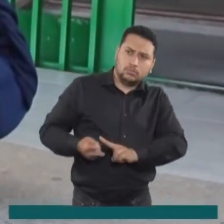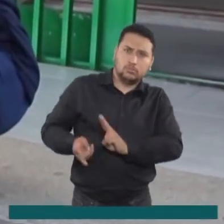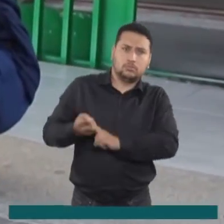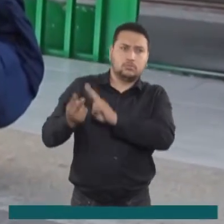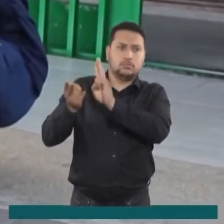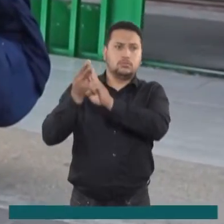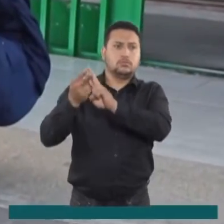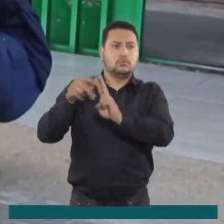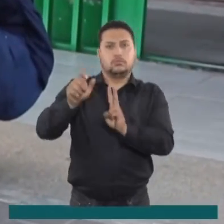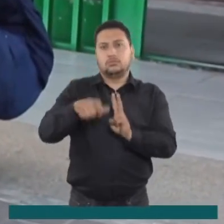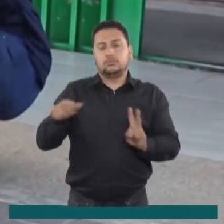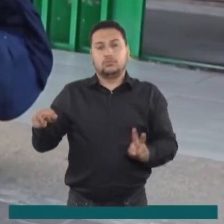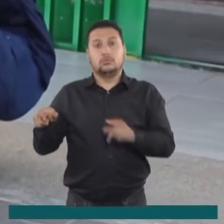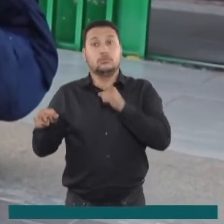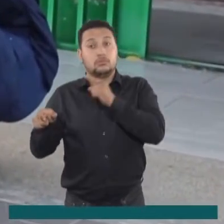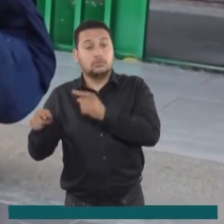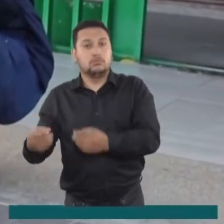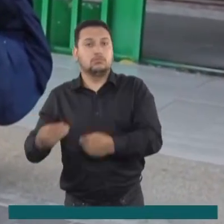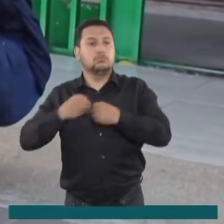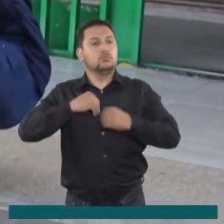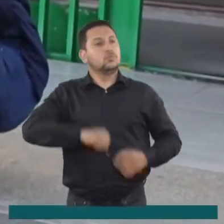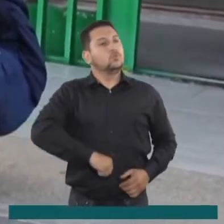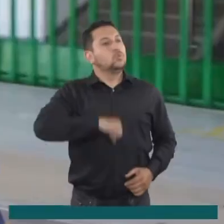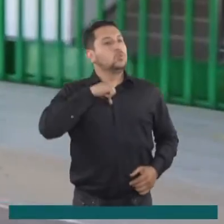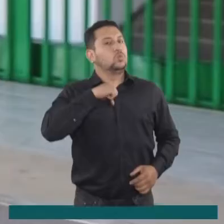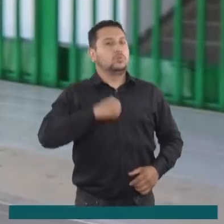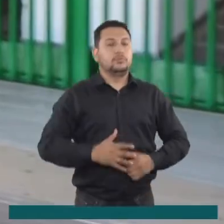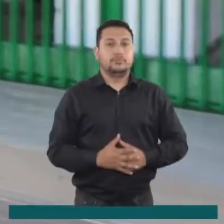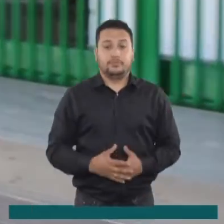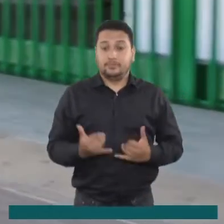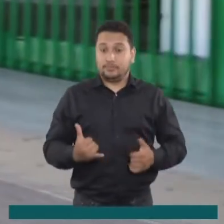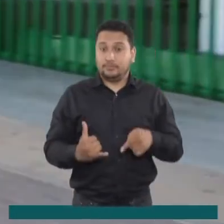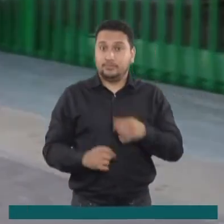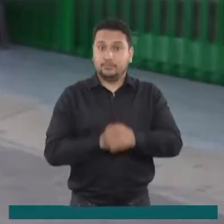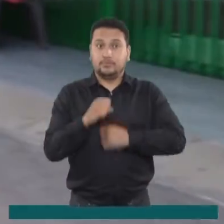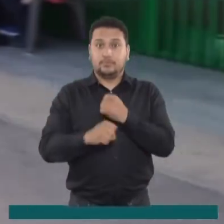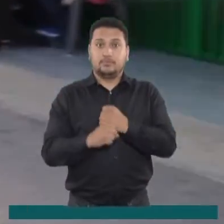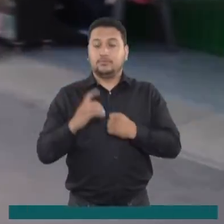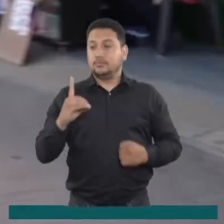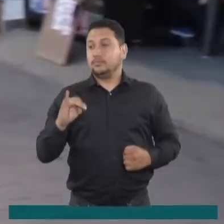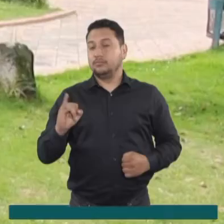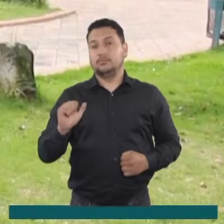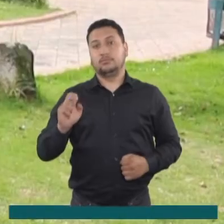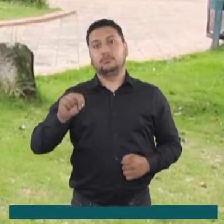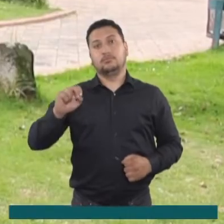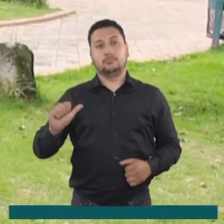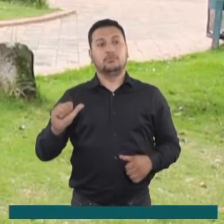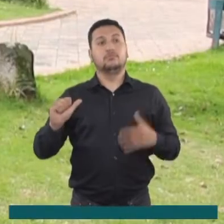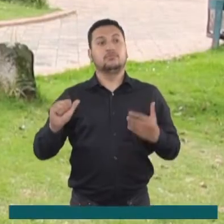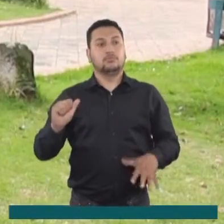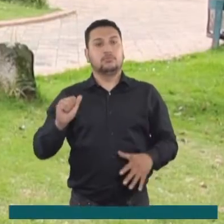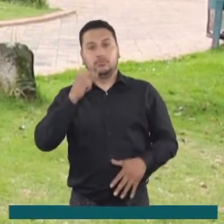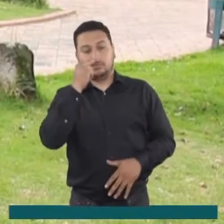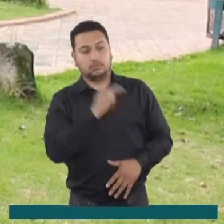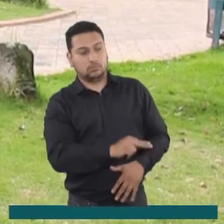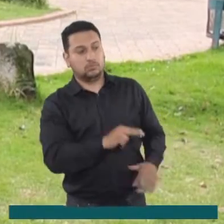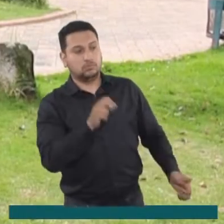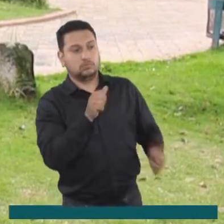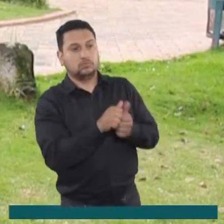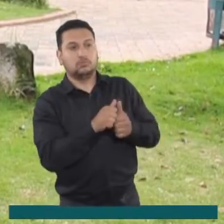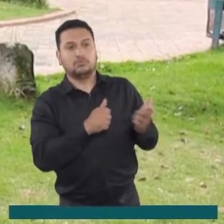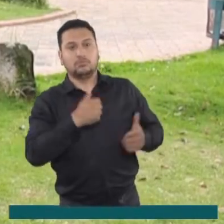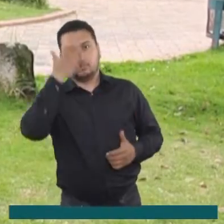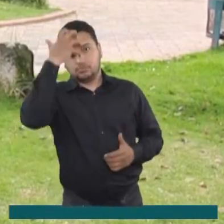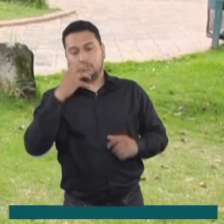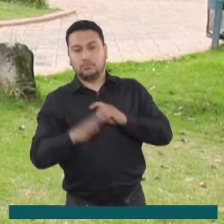más importantes personalidades de la capital boyacense, y eso la llena de mucho orgullo. Este año Diana Villate presentó la